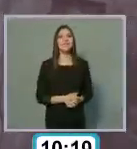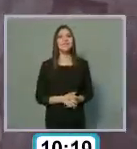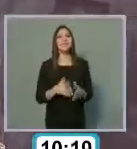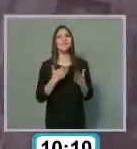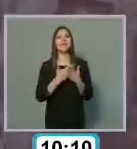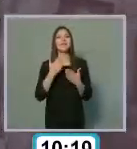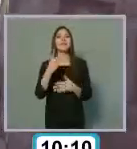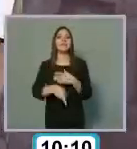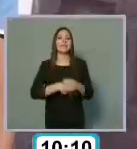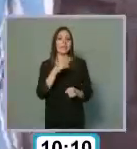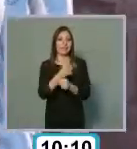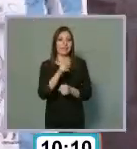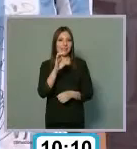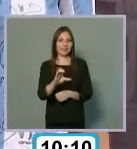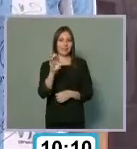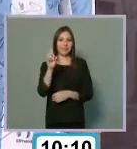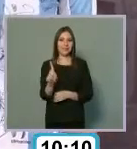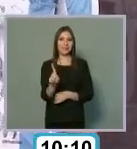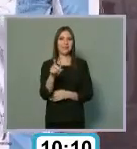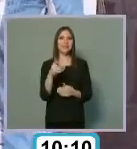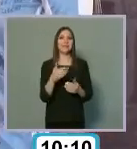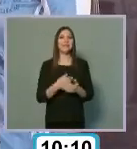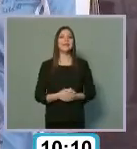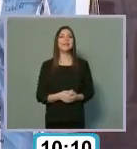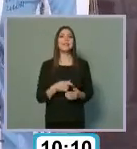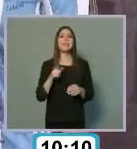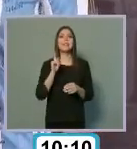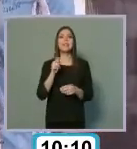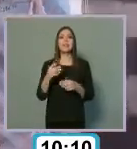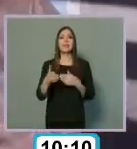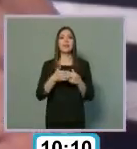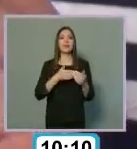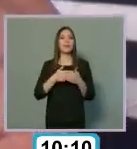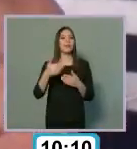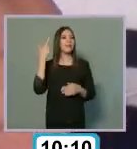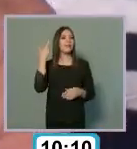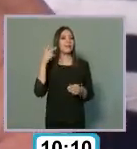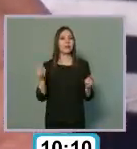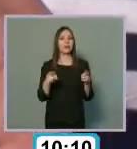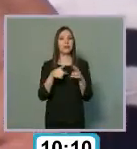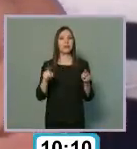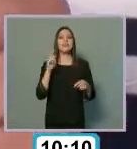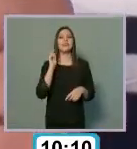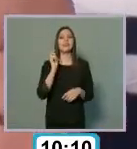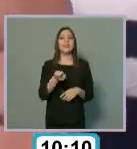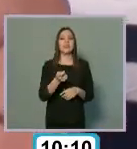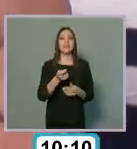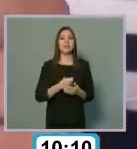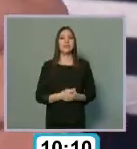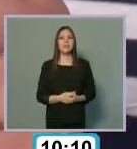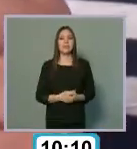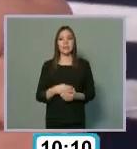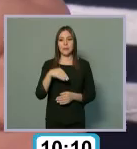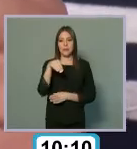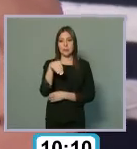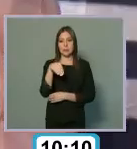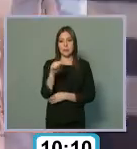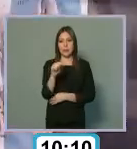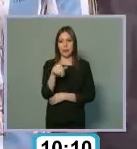tu segunda producción discográfica con un rollo muy innovador en la cuestión musical, que es